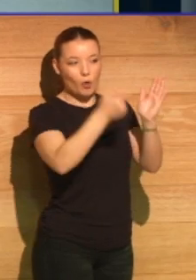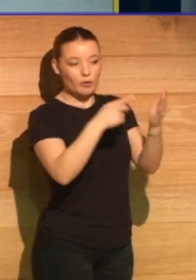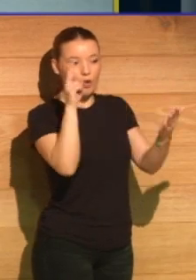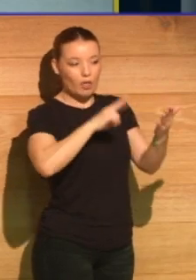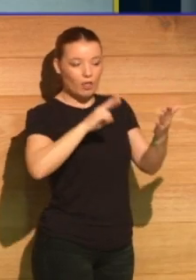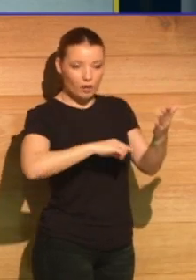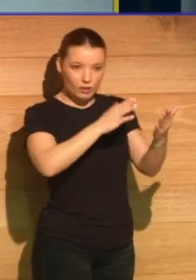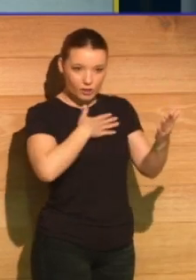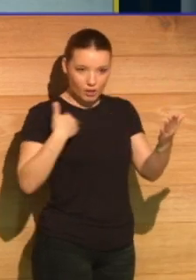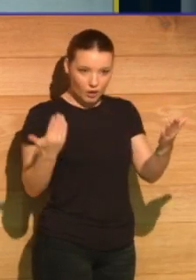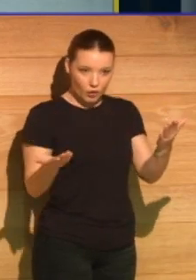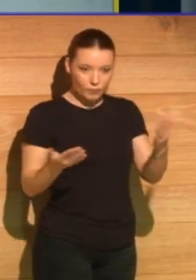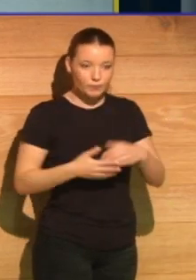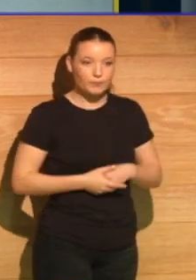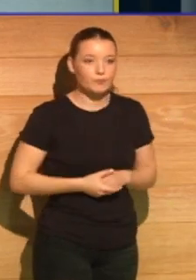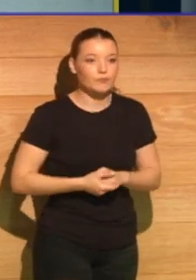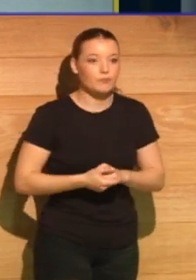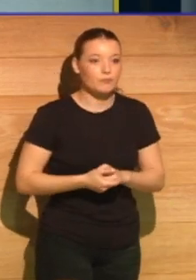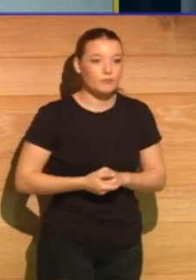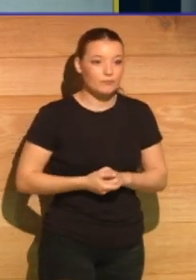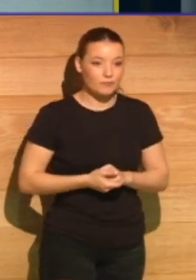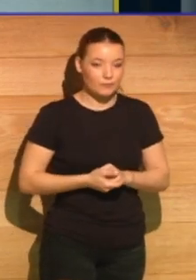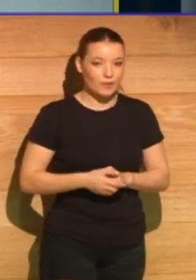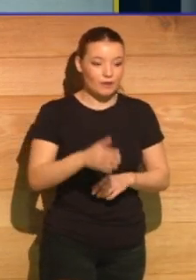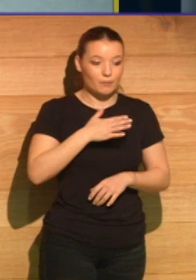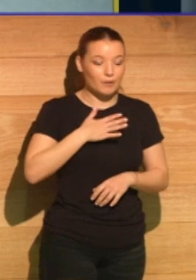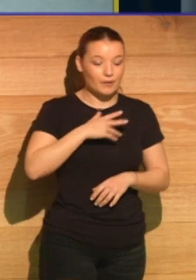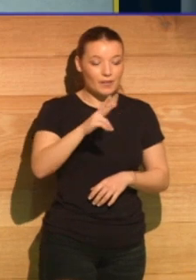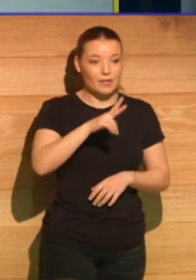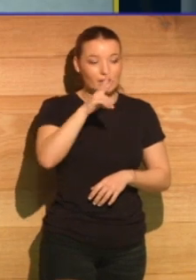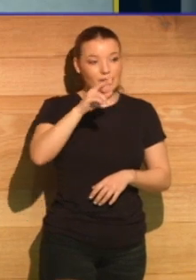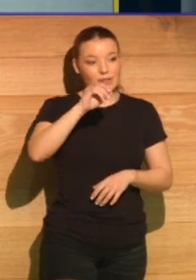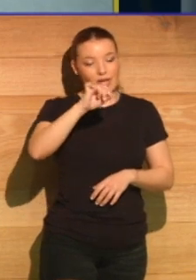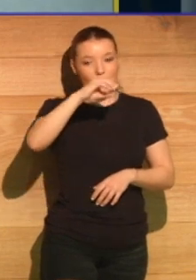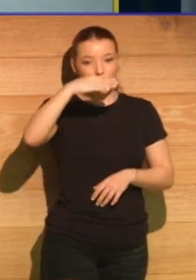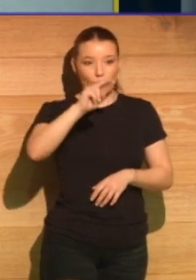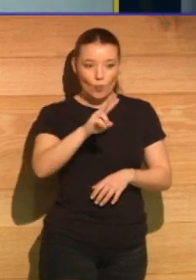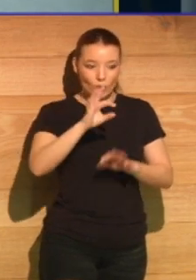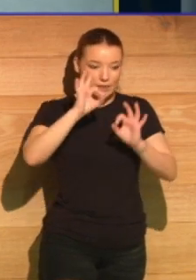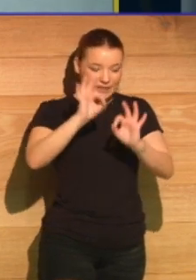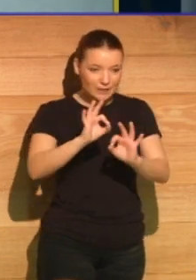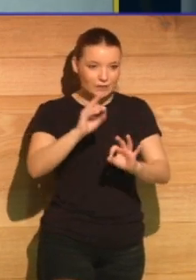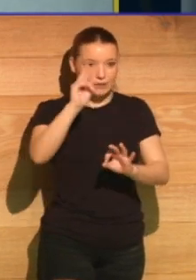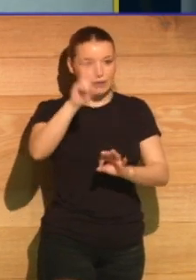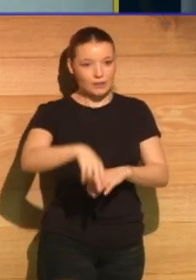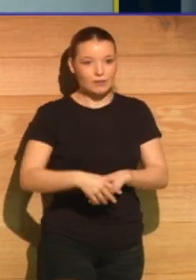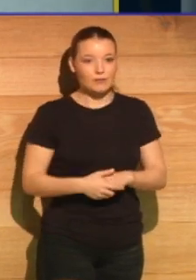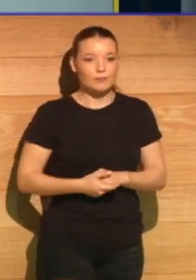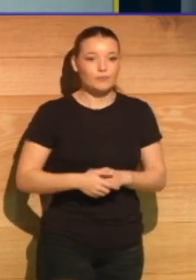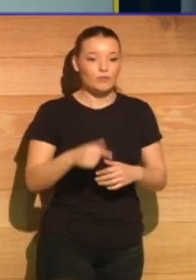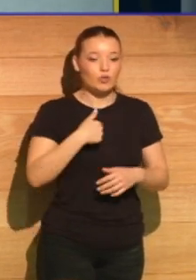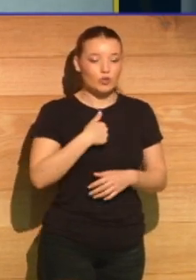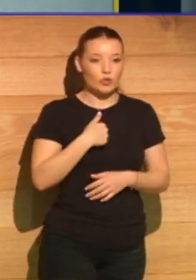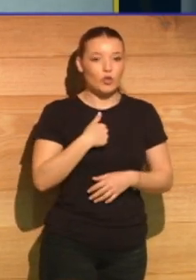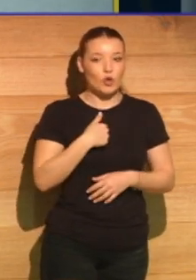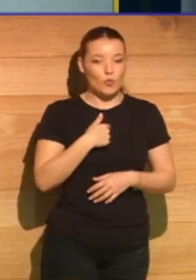resumen, de alguna manera, este es el haiku para mí, ¿no? Y claro, a mí os debo de confesar que